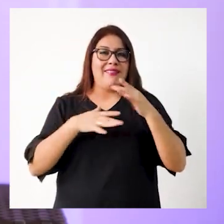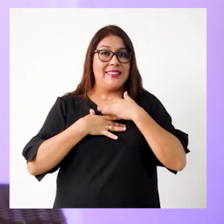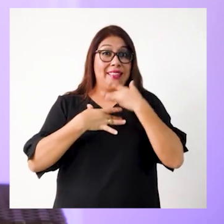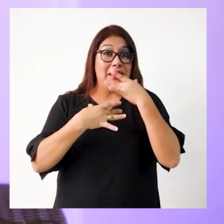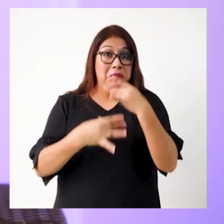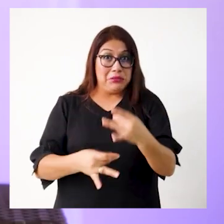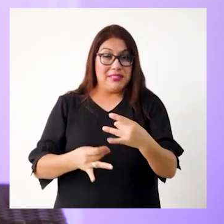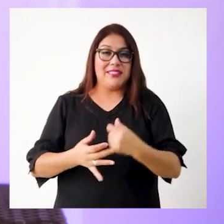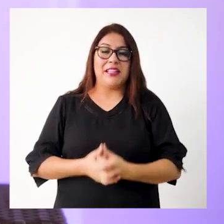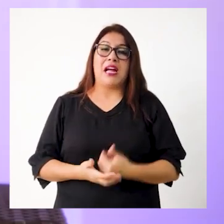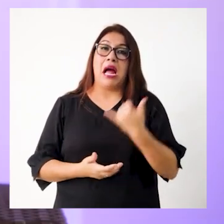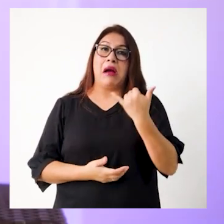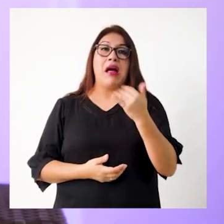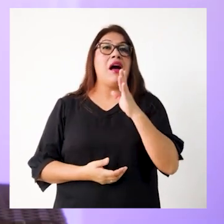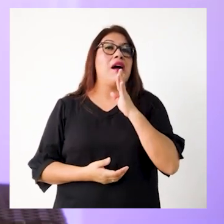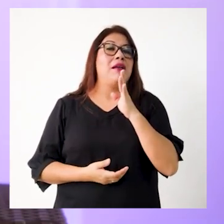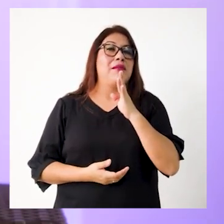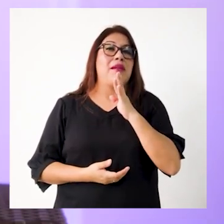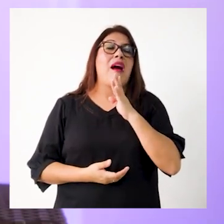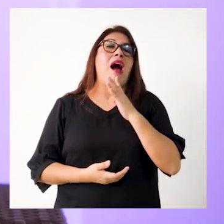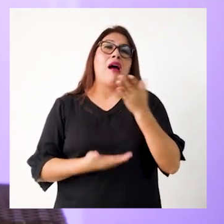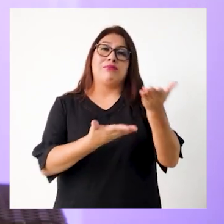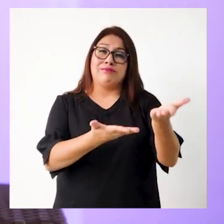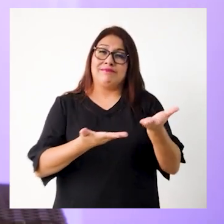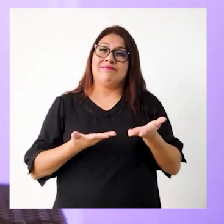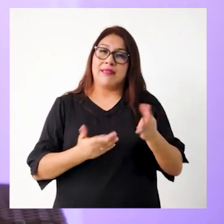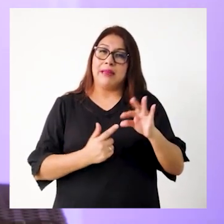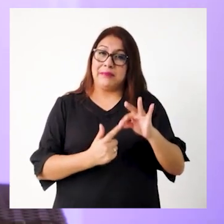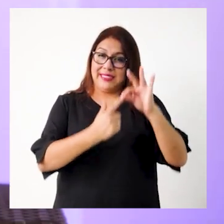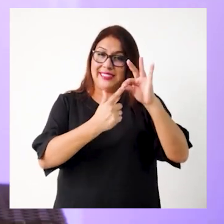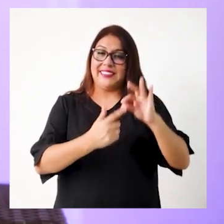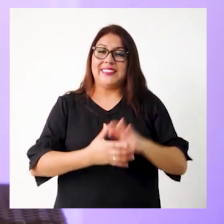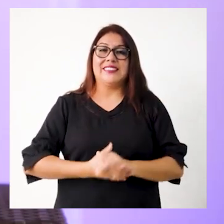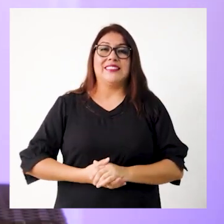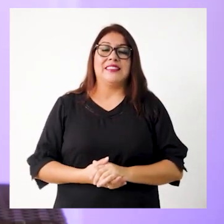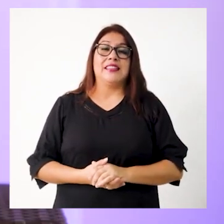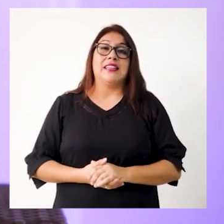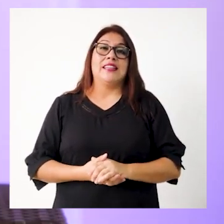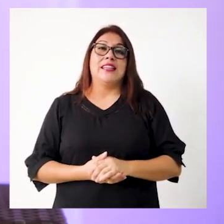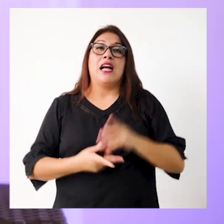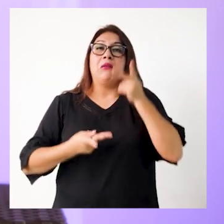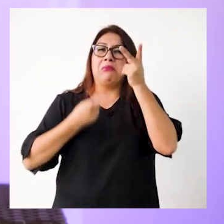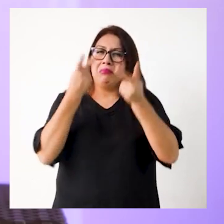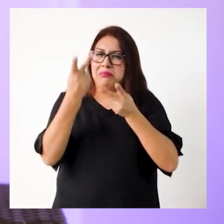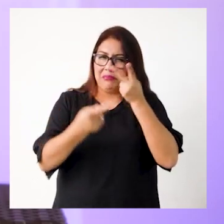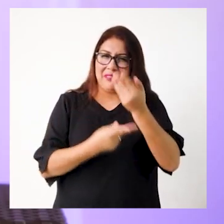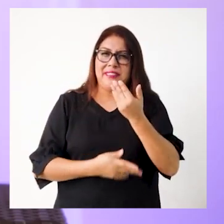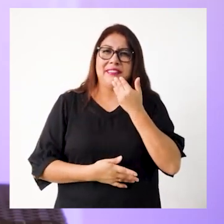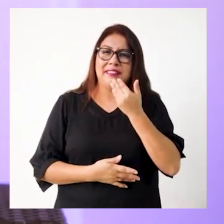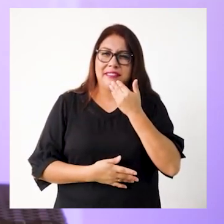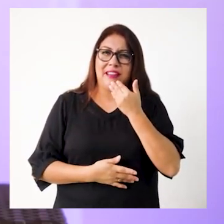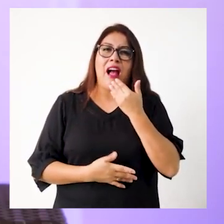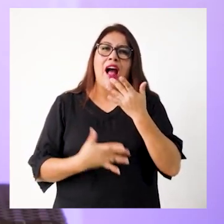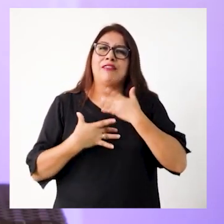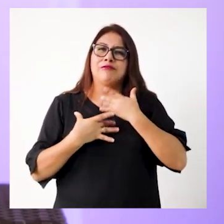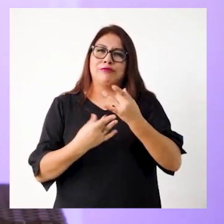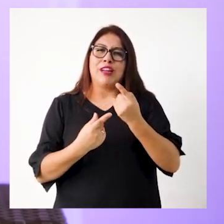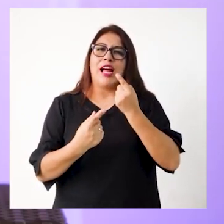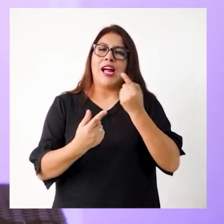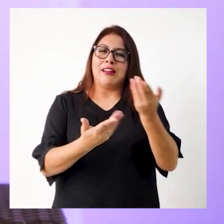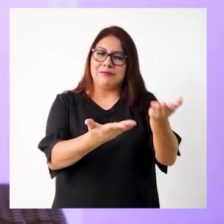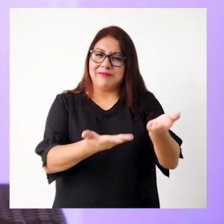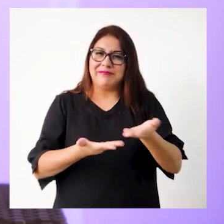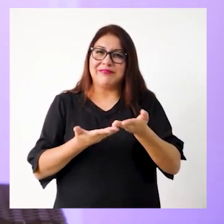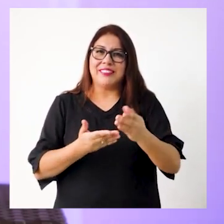muy interesante que vamos a tocar con un personaje también especial. Tenemos la visita, el agrado de